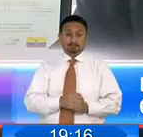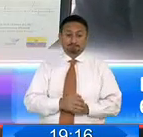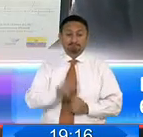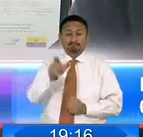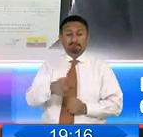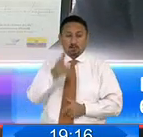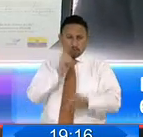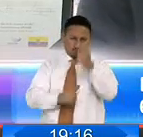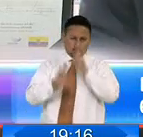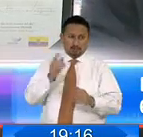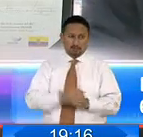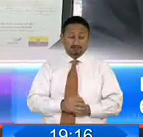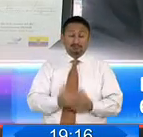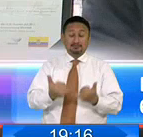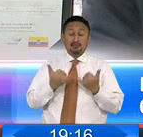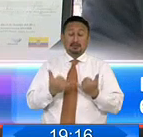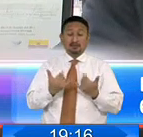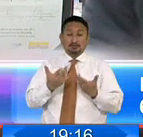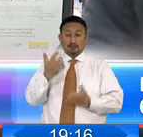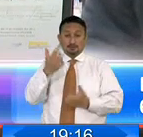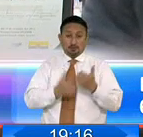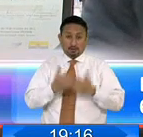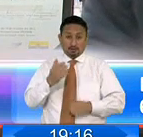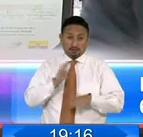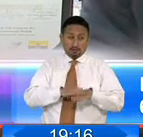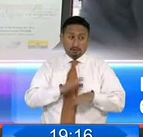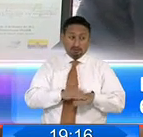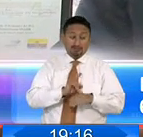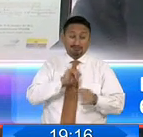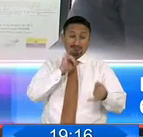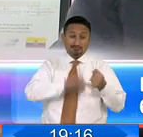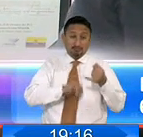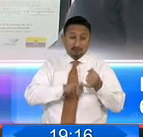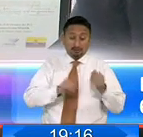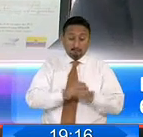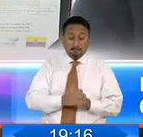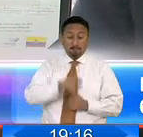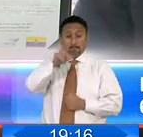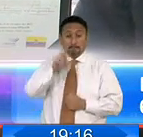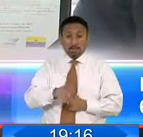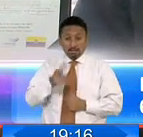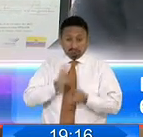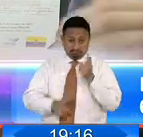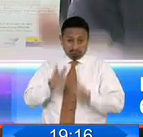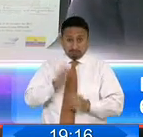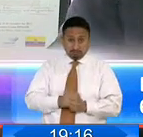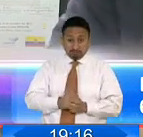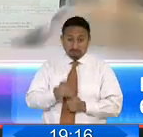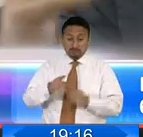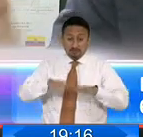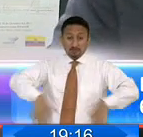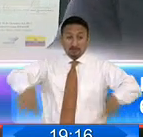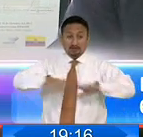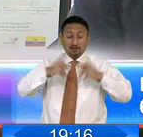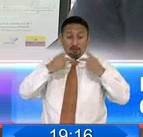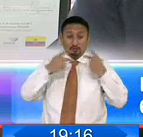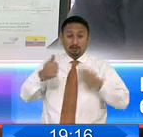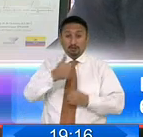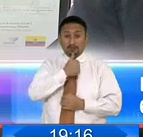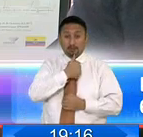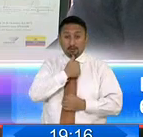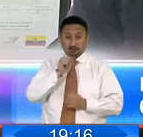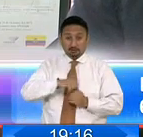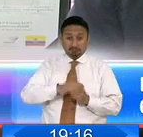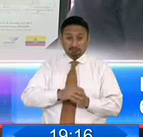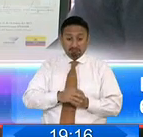de elevadores se vuelve vulnerable es justamente al tema del del del virus porque cuando una persona está llevando ya sea en el espacio público en el espacio privado